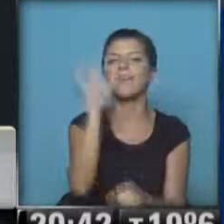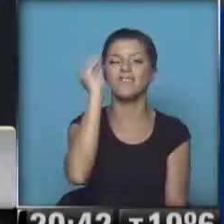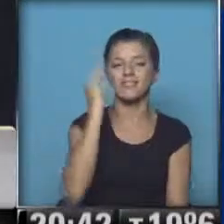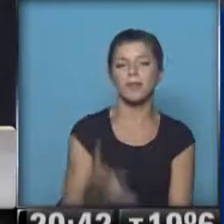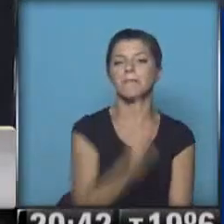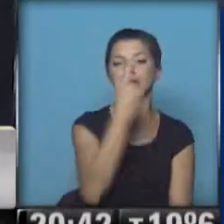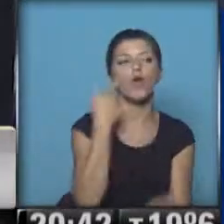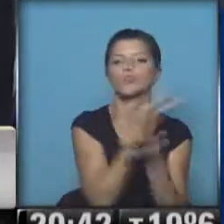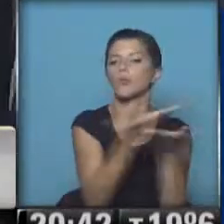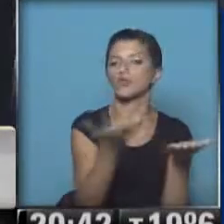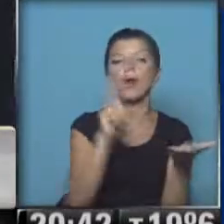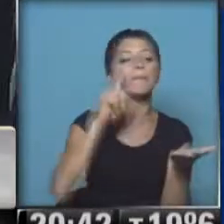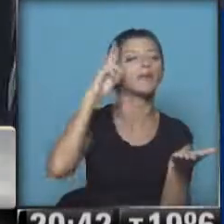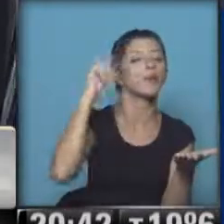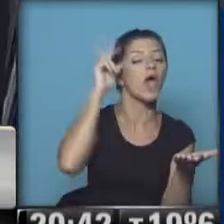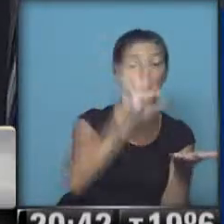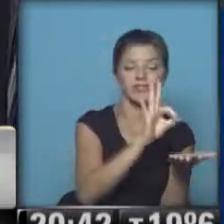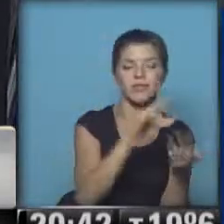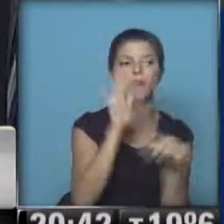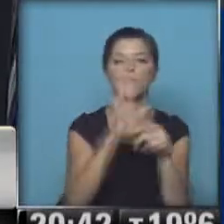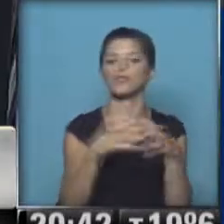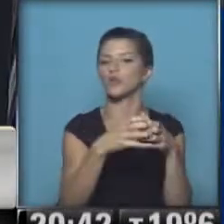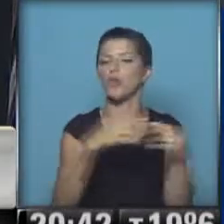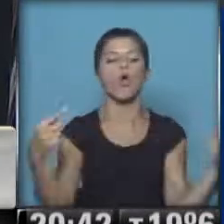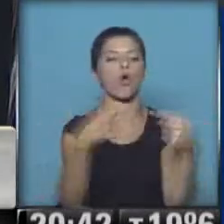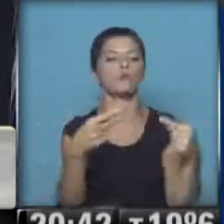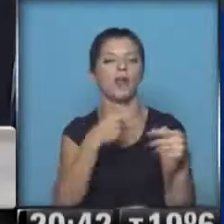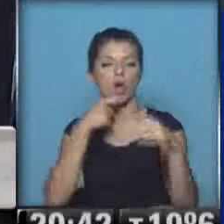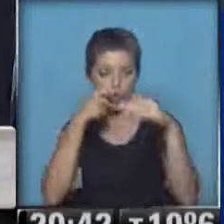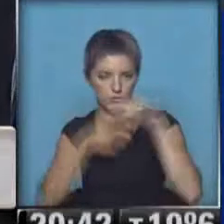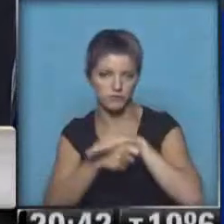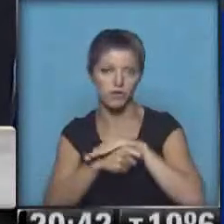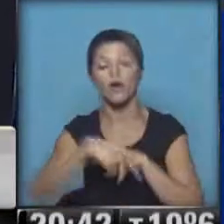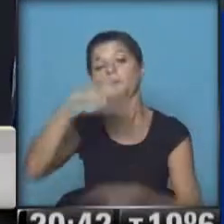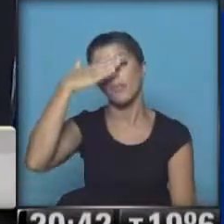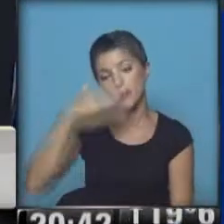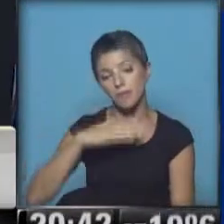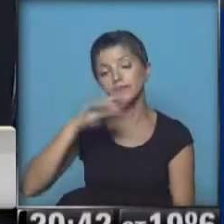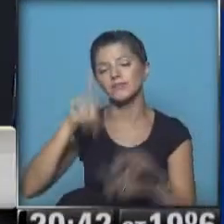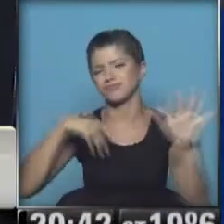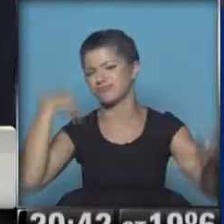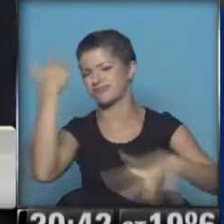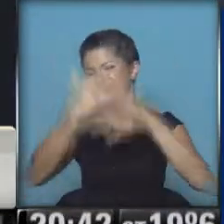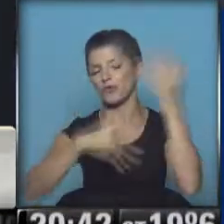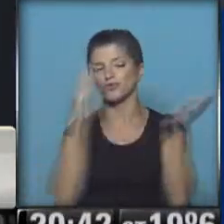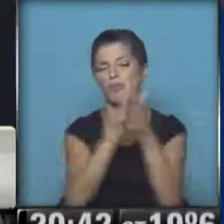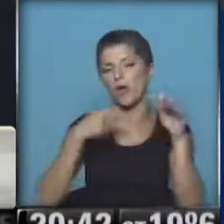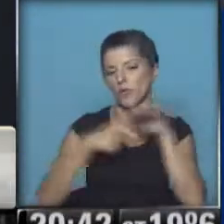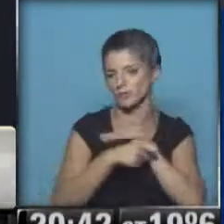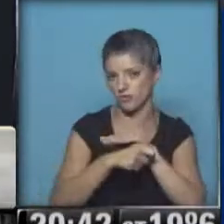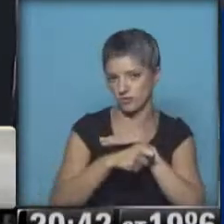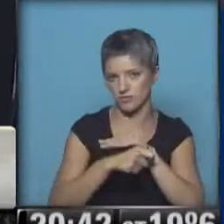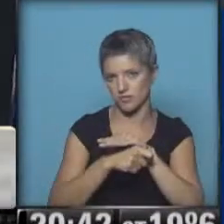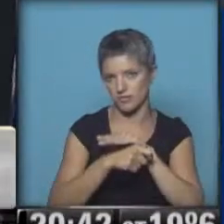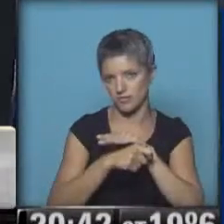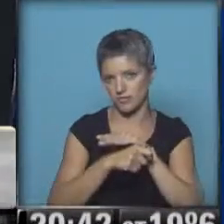primera época, en la década del 80, como el gran partido en contra de la corrupción. Y después muchos escándalos de corrupción